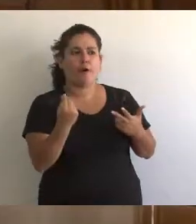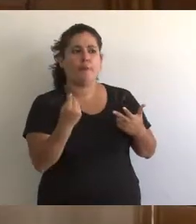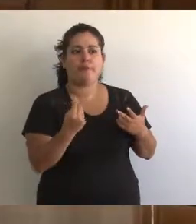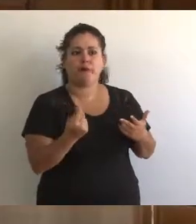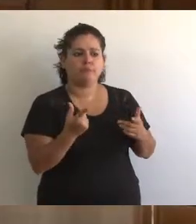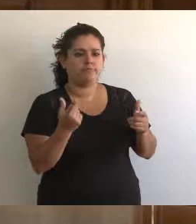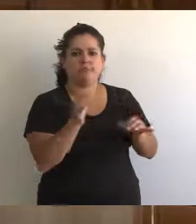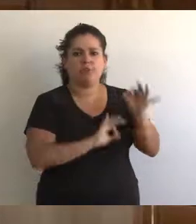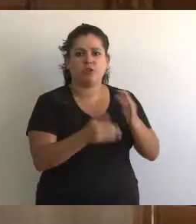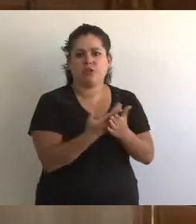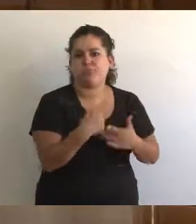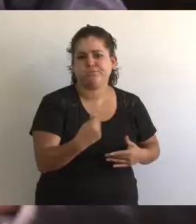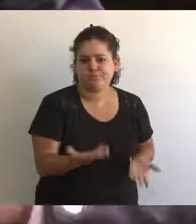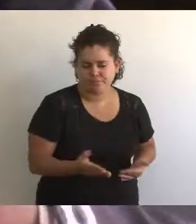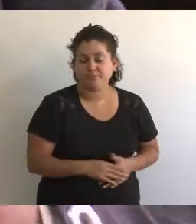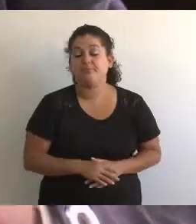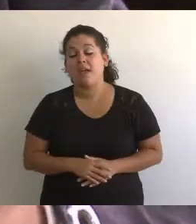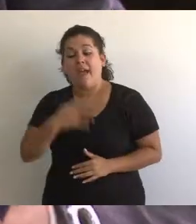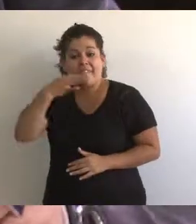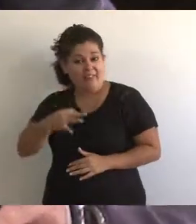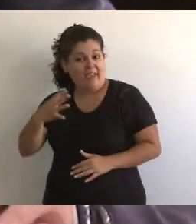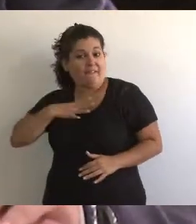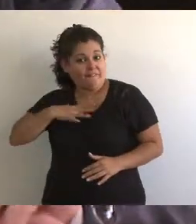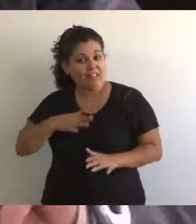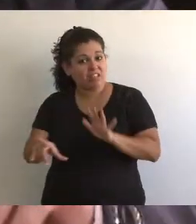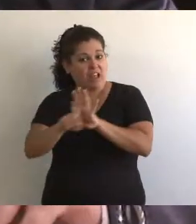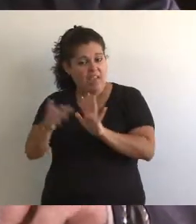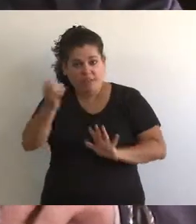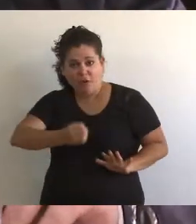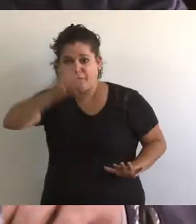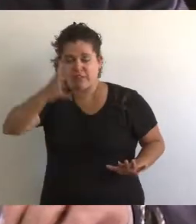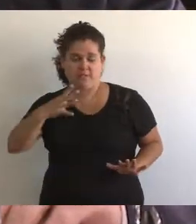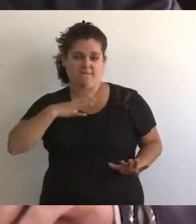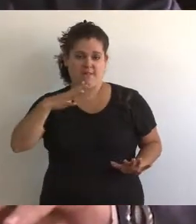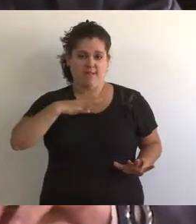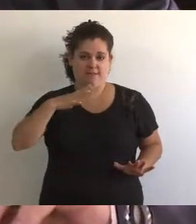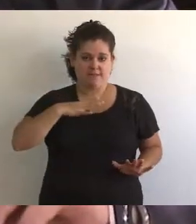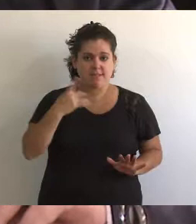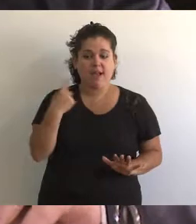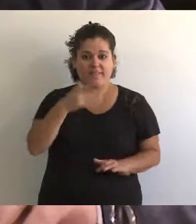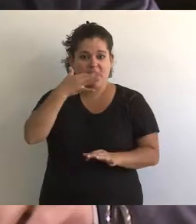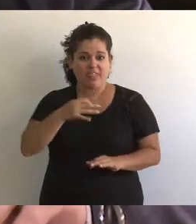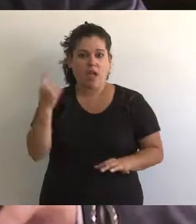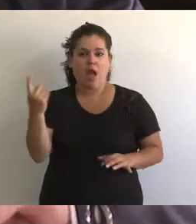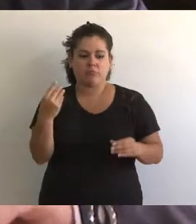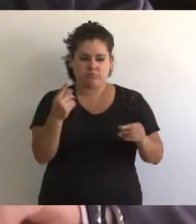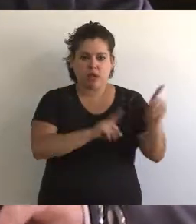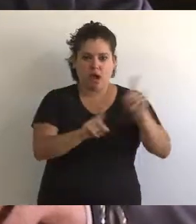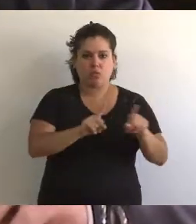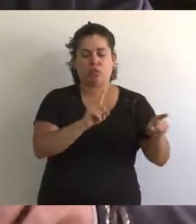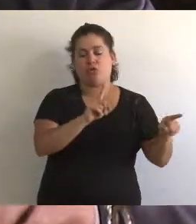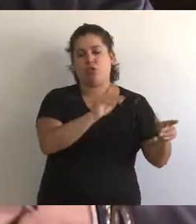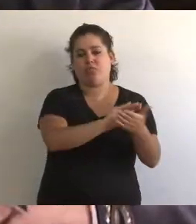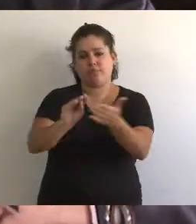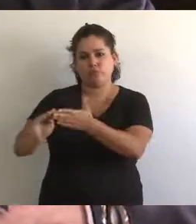¿Cuál es el espíritu del proyecto? No existe una ley federal. Hemos presentado un proyecto de ley con varios